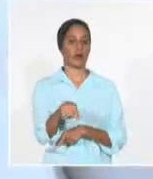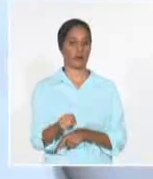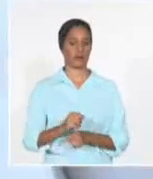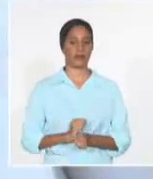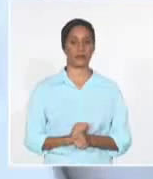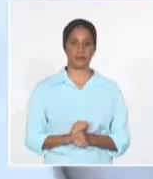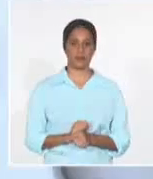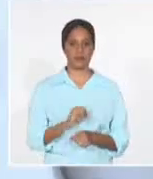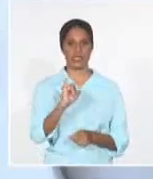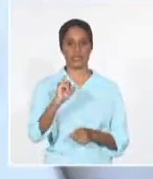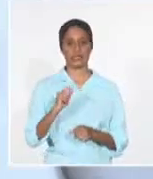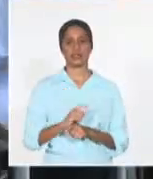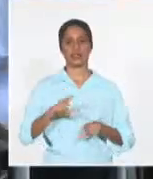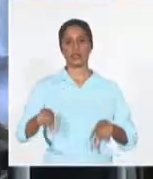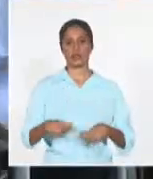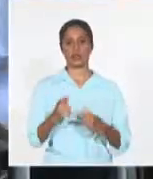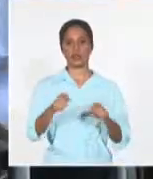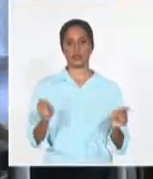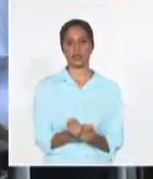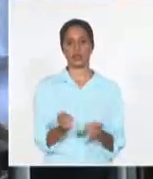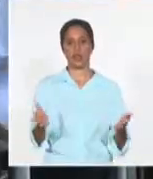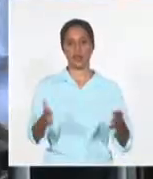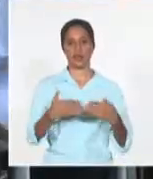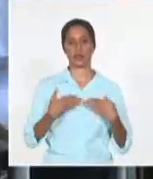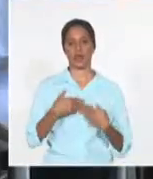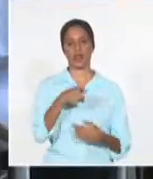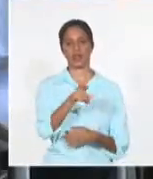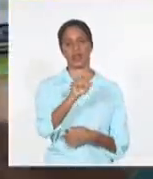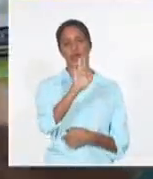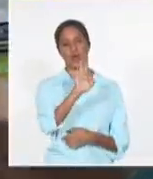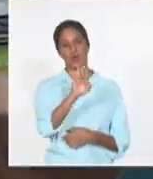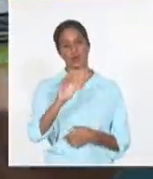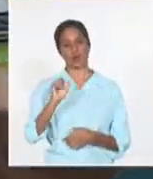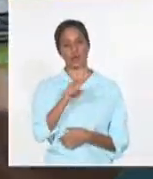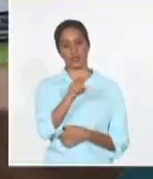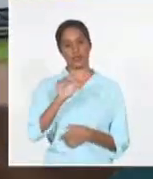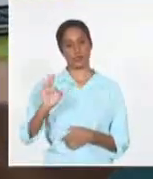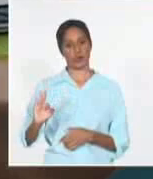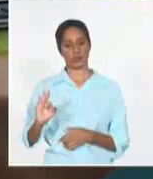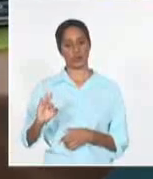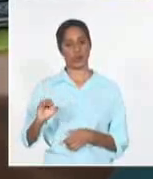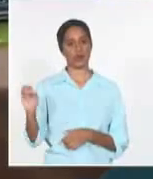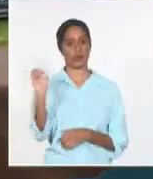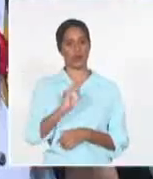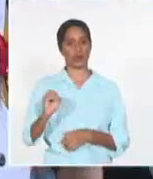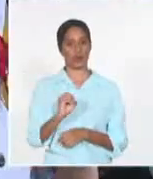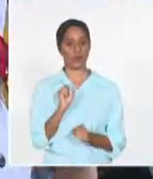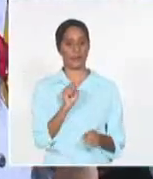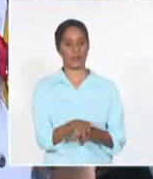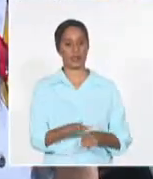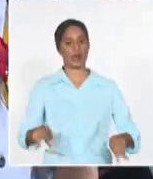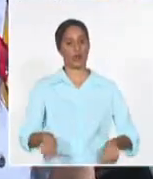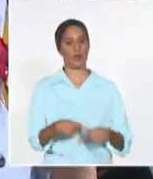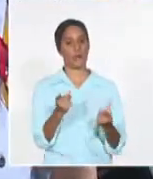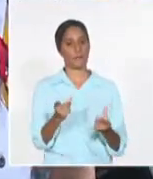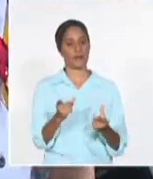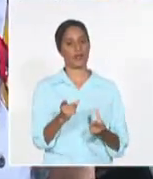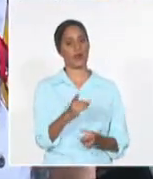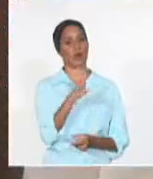Federación Culinaria de Cuba concluirá este 18 de octubre, justo cuando se cumplen 4 años de la proclamación de la cocina criolla como